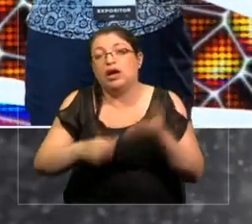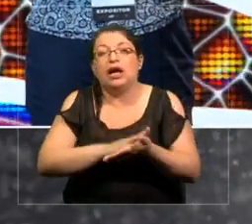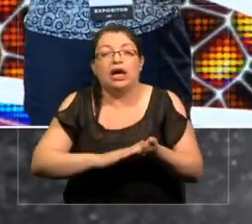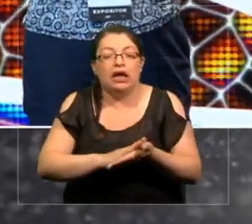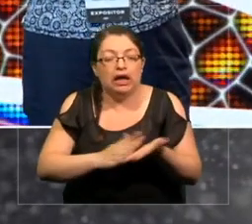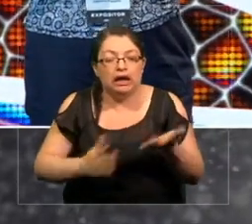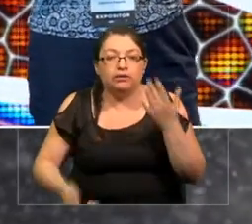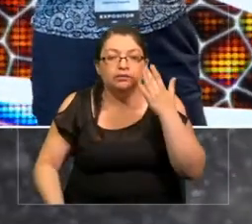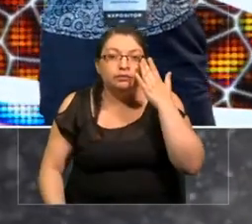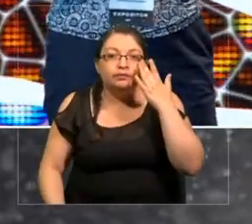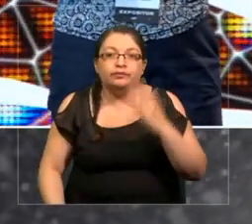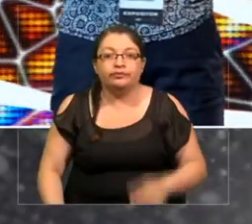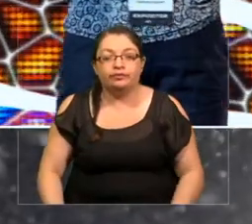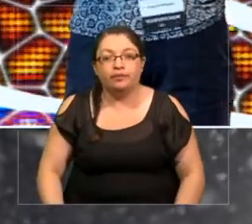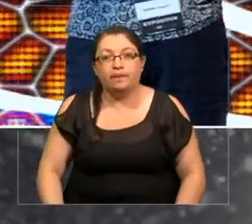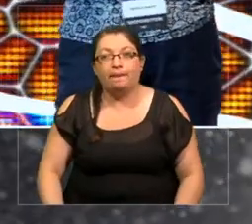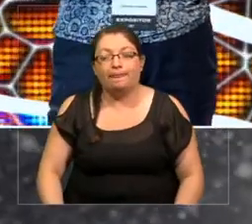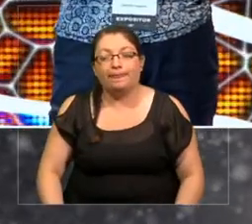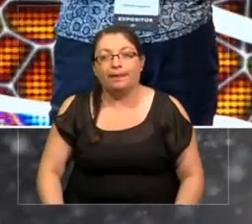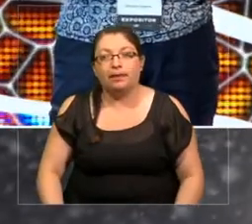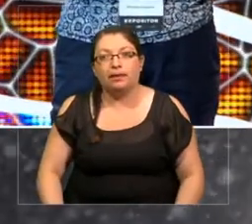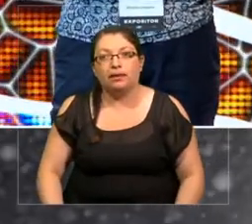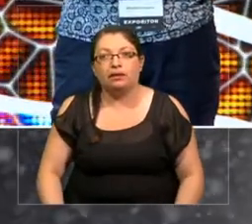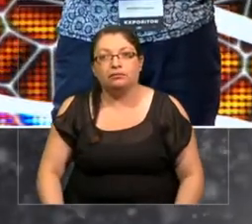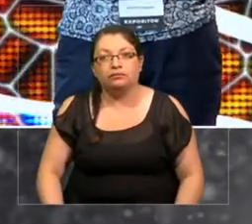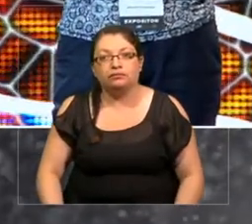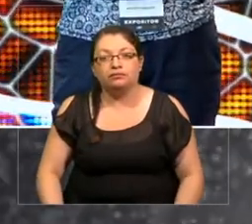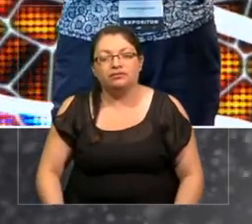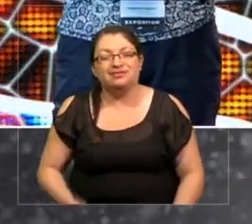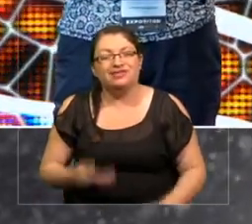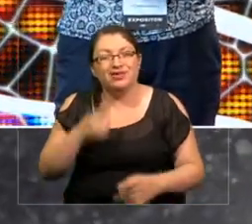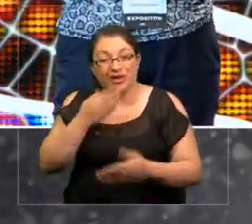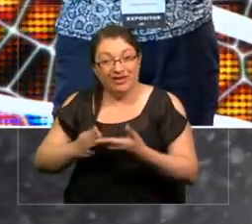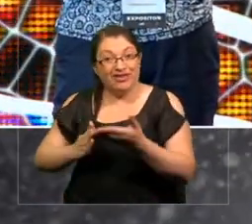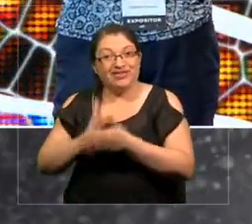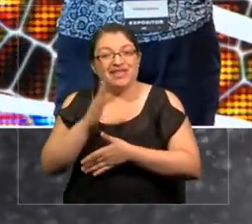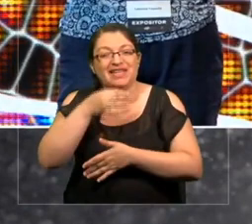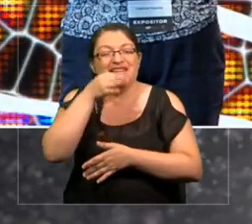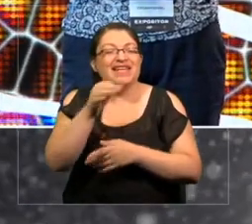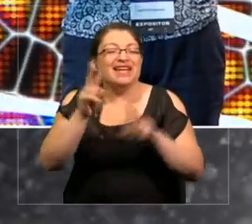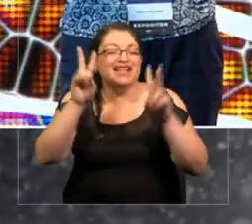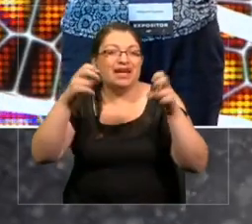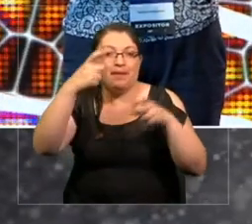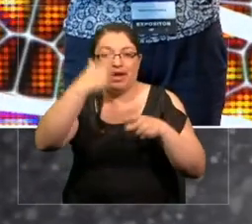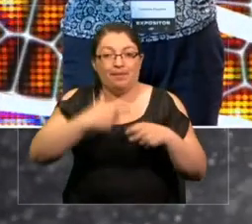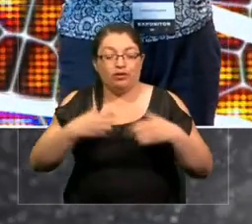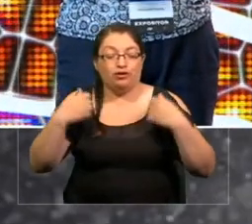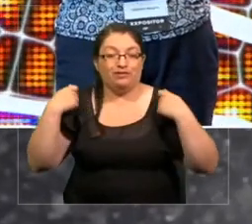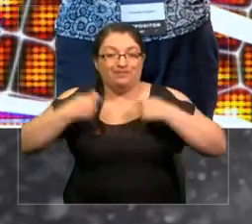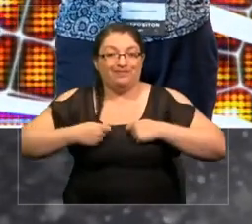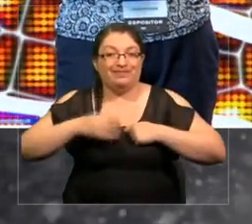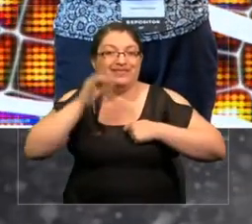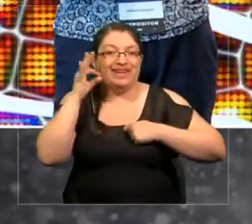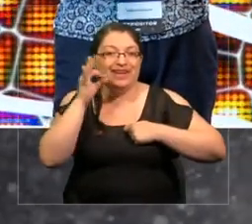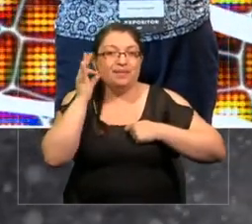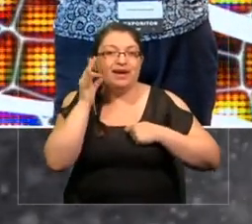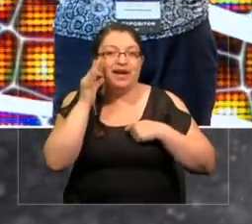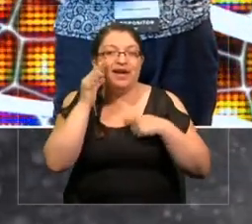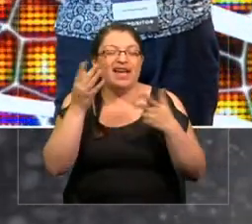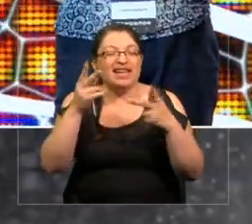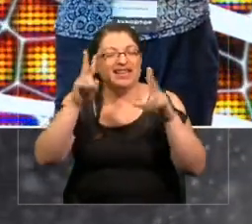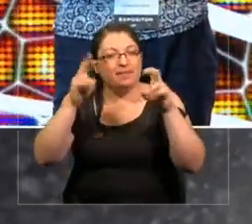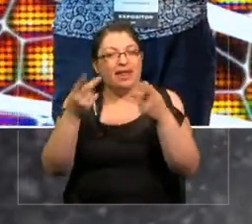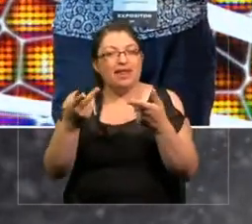lo que les mencionaba en un inicio acerca de los chalecos amarillos y de las medidas para la